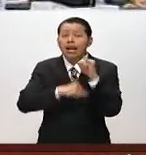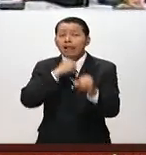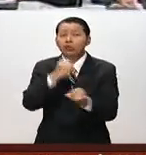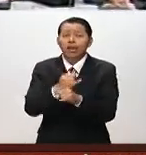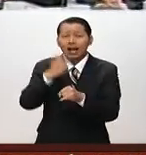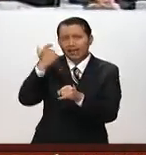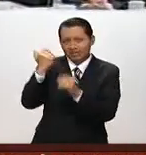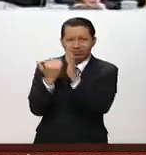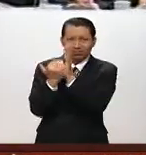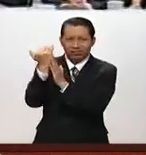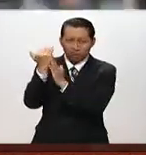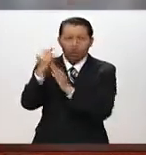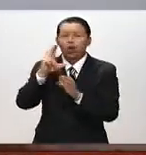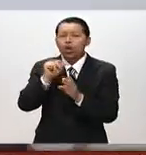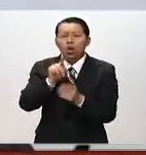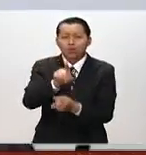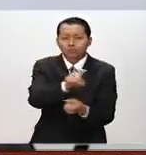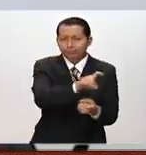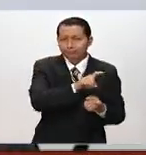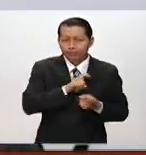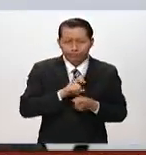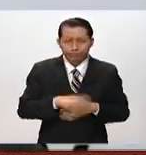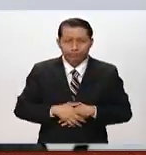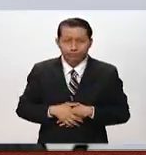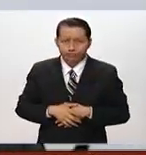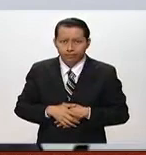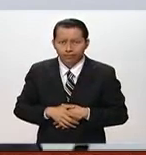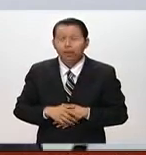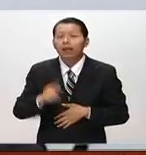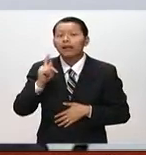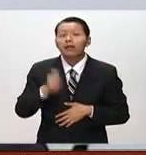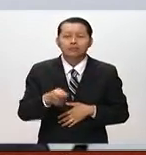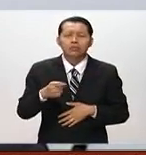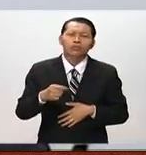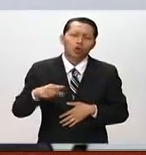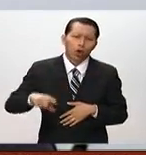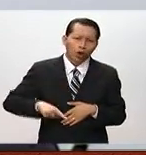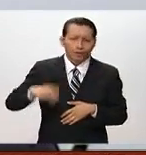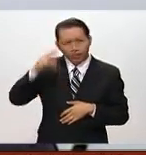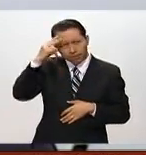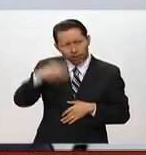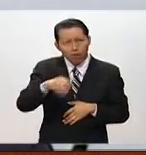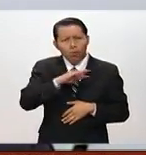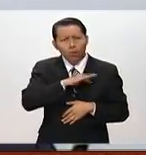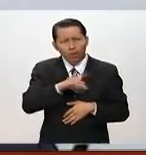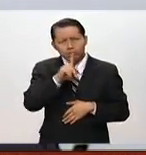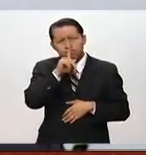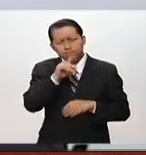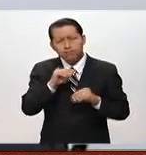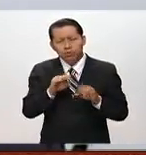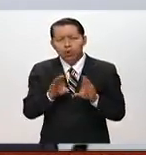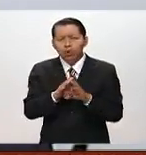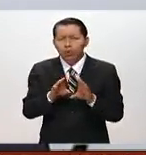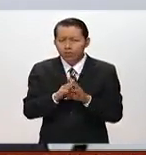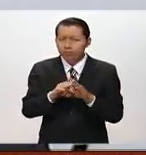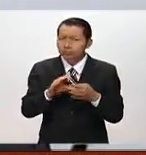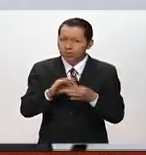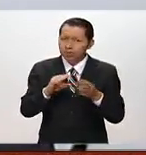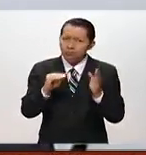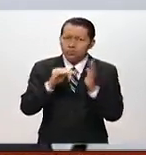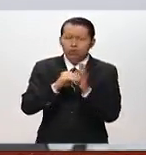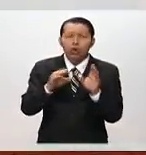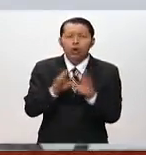y no a fines recaudatorios. El Estado pues básicamente podía fijar de manera discrecional cuáles eran los precios de